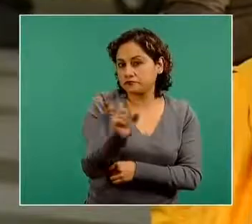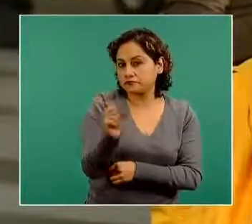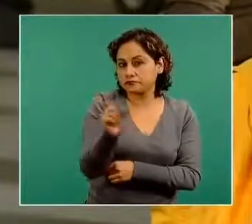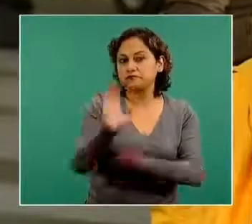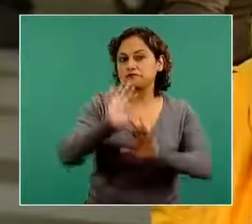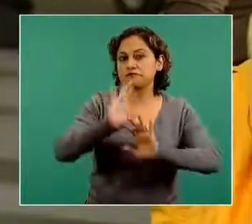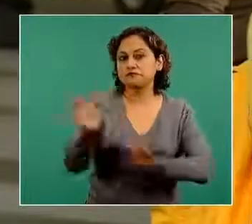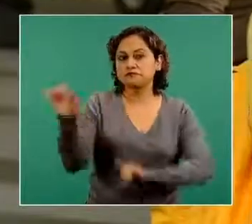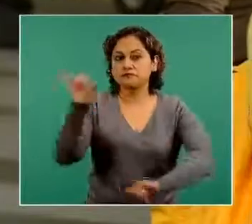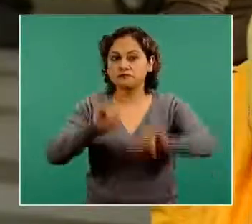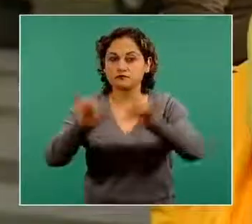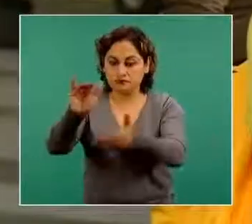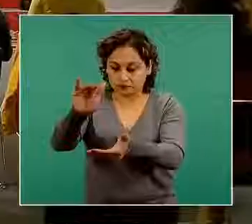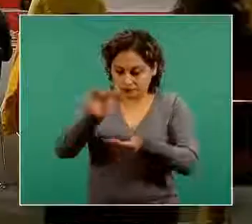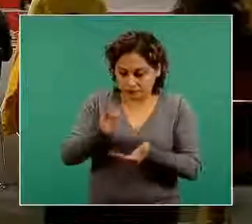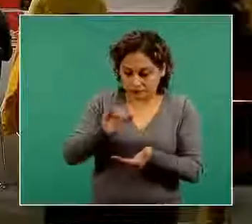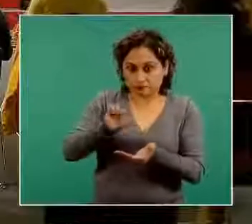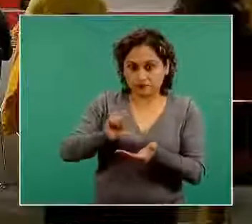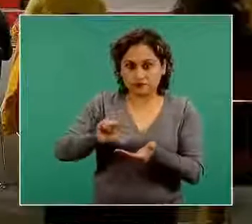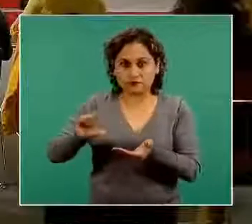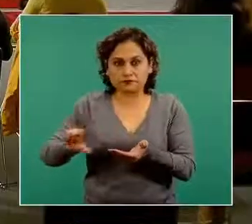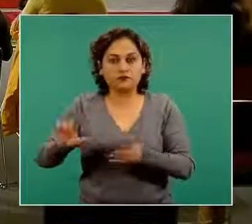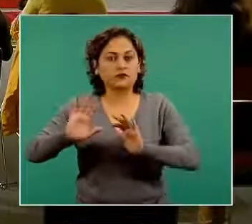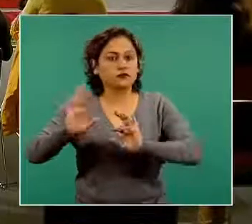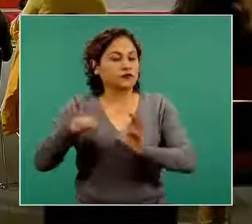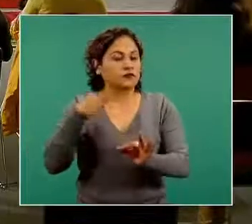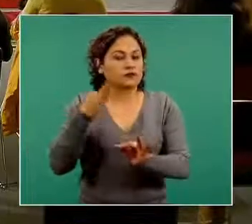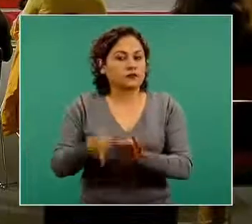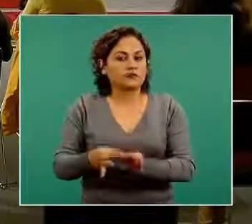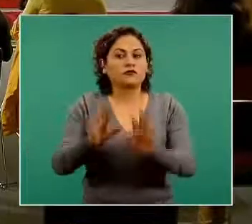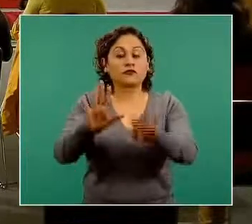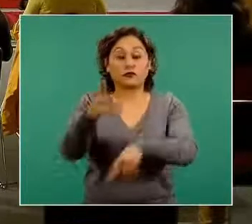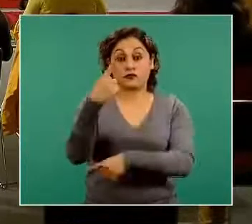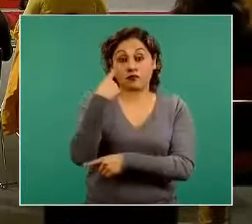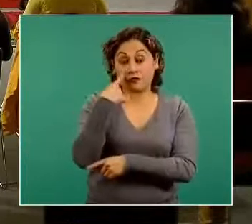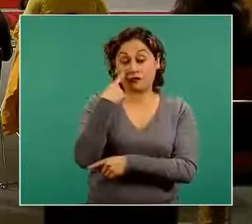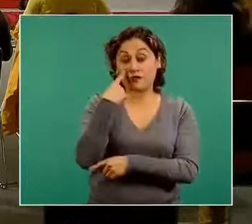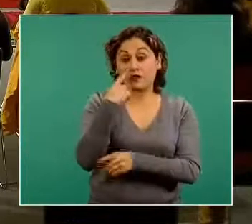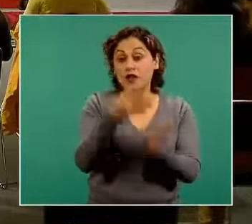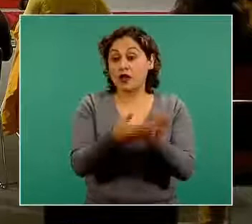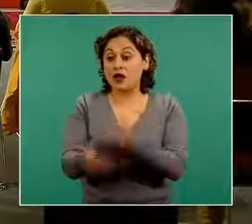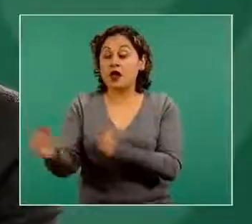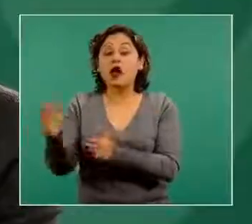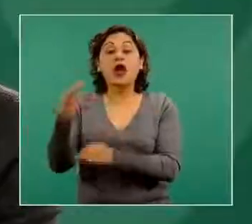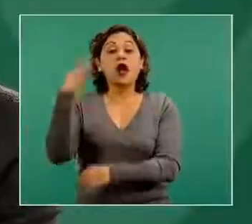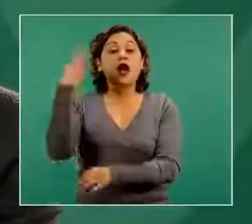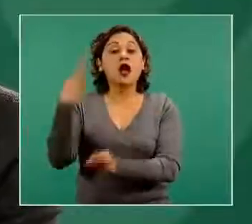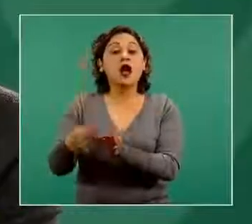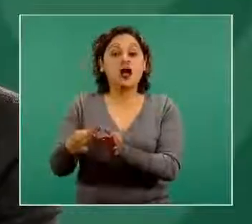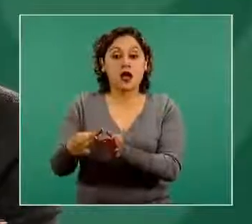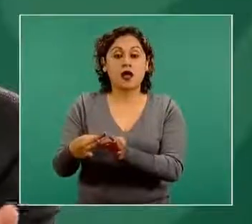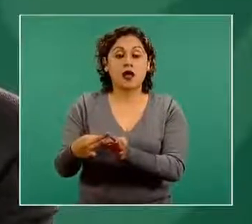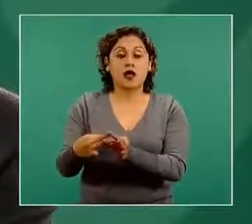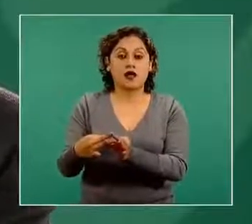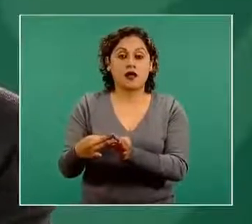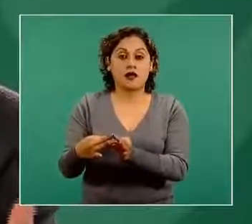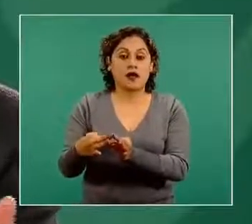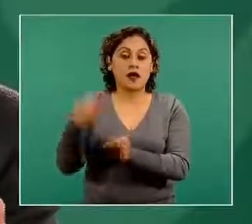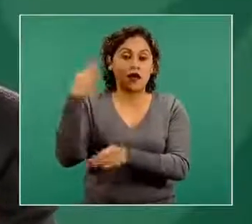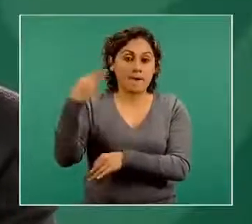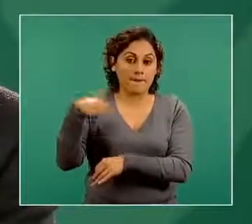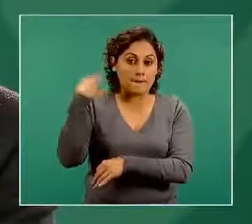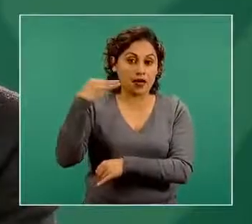ya para poder... A finales de marzo. Gracias por las preguntas, para conocimiento de todos. Estas 1.000.000 de dosis son para las